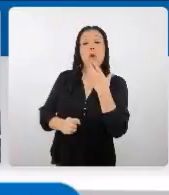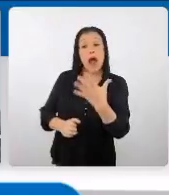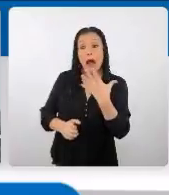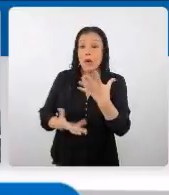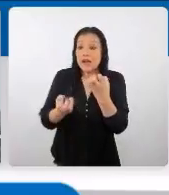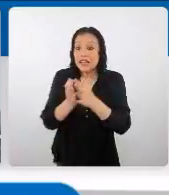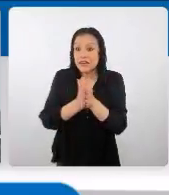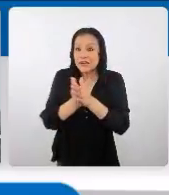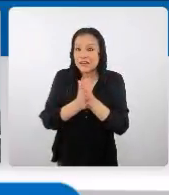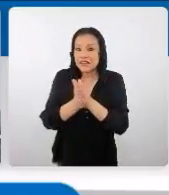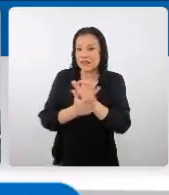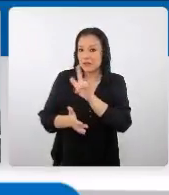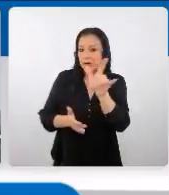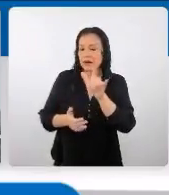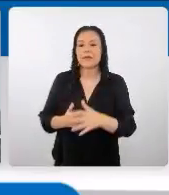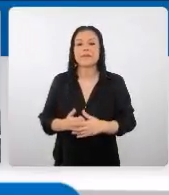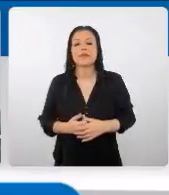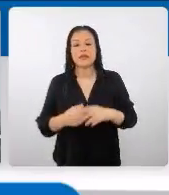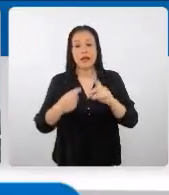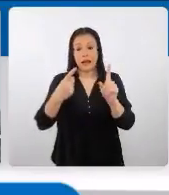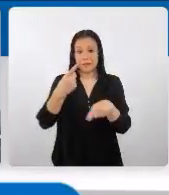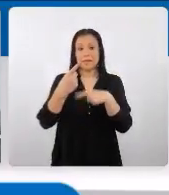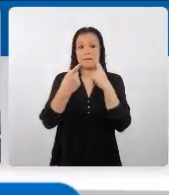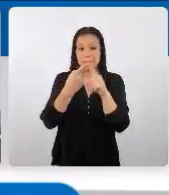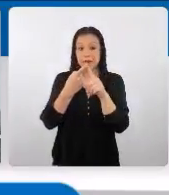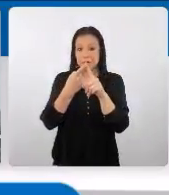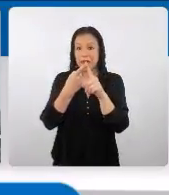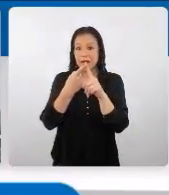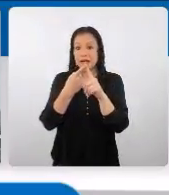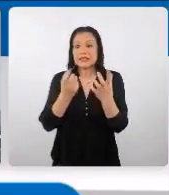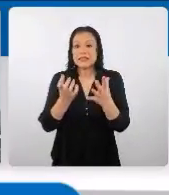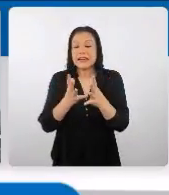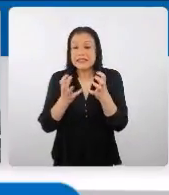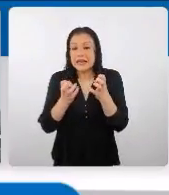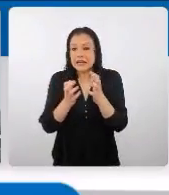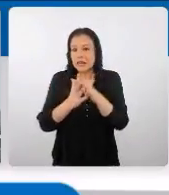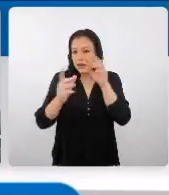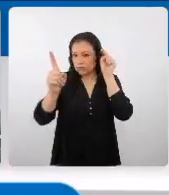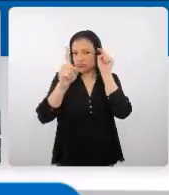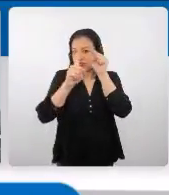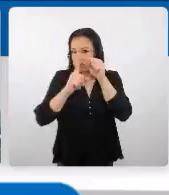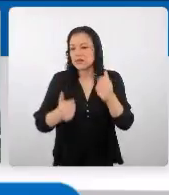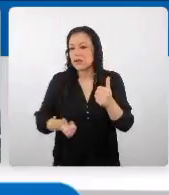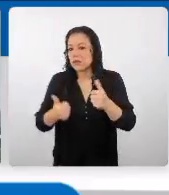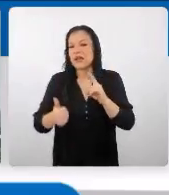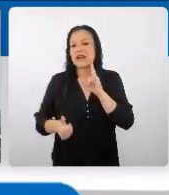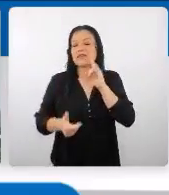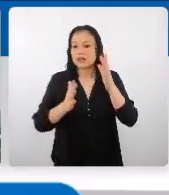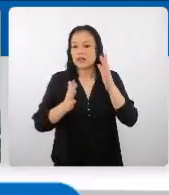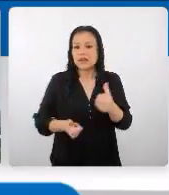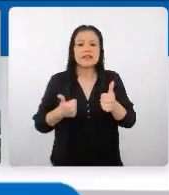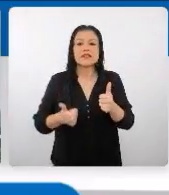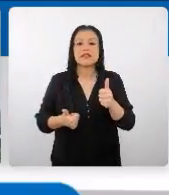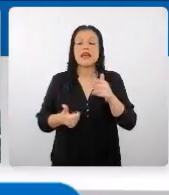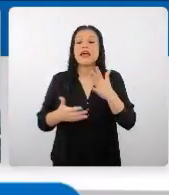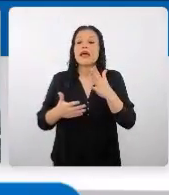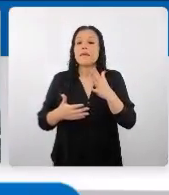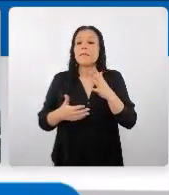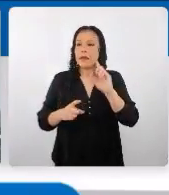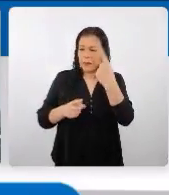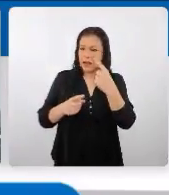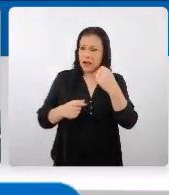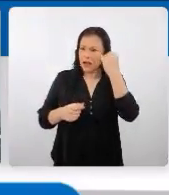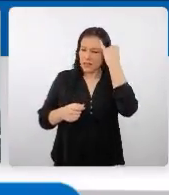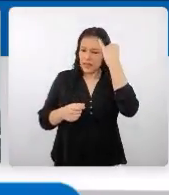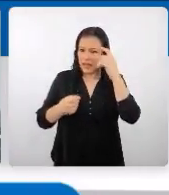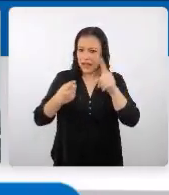viajar. La primera intención de viaje del estadounidense es ir a destinos cercanos